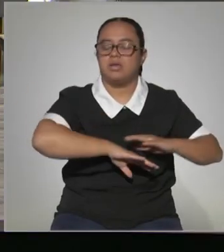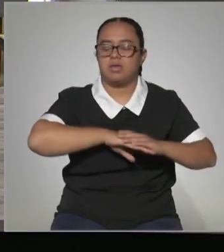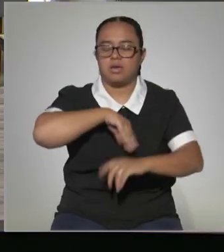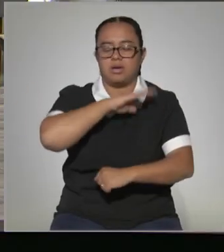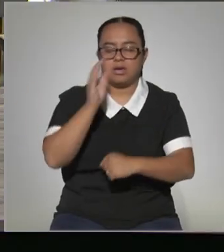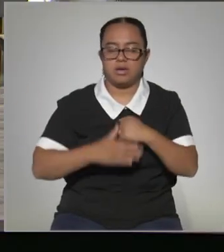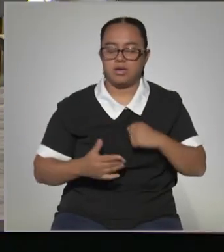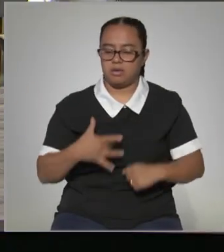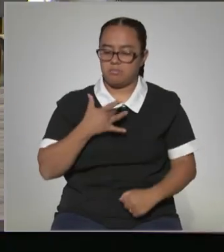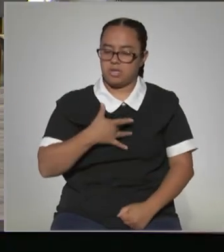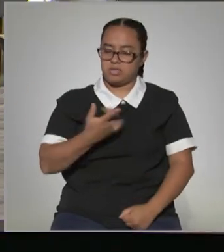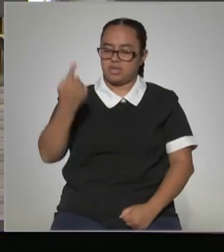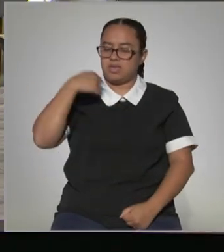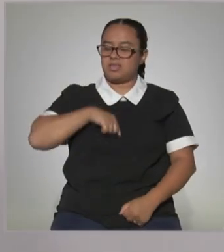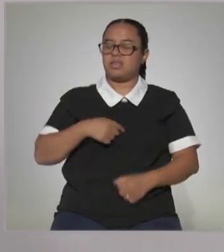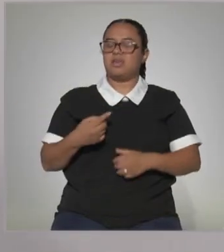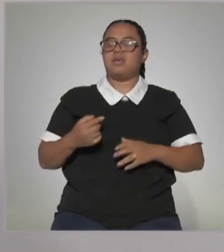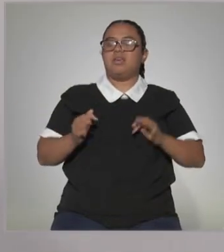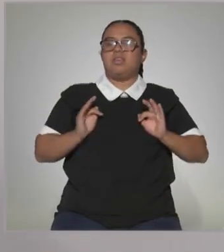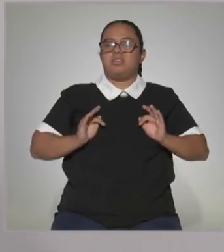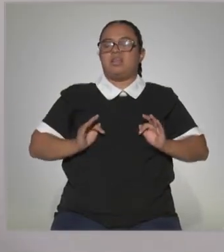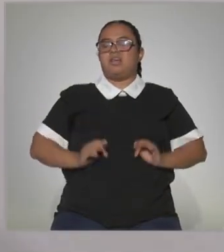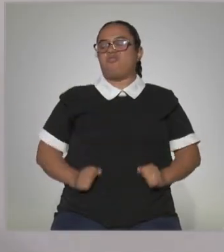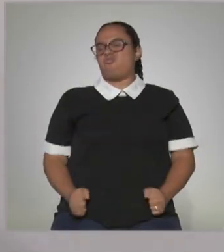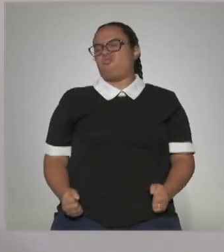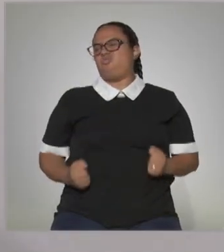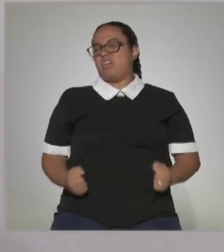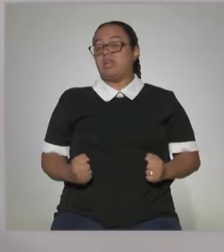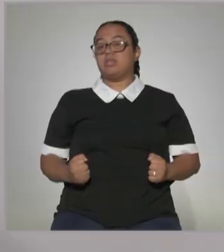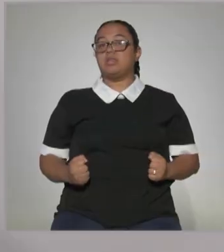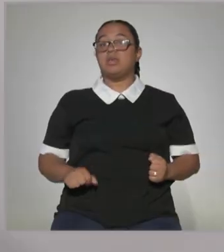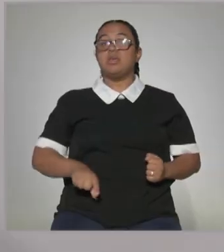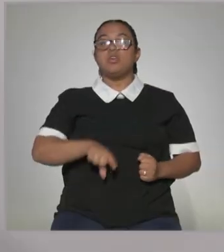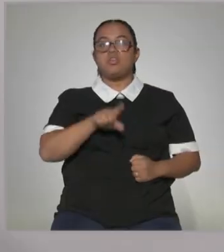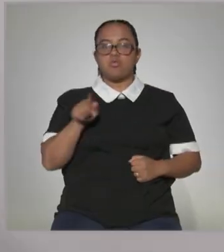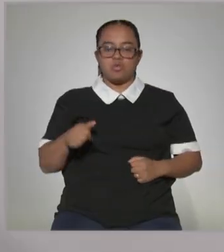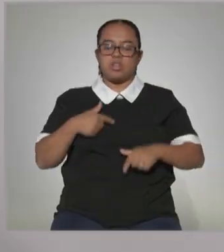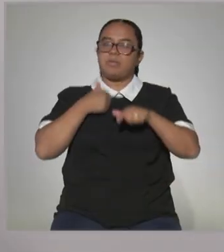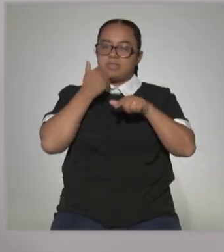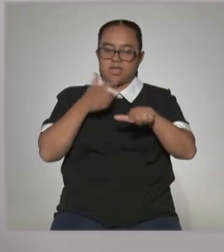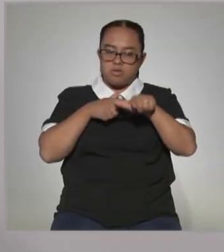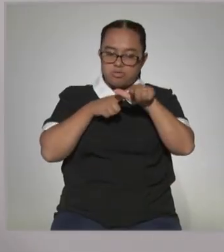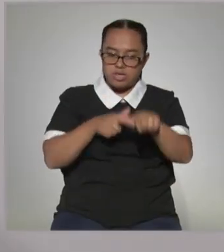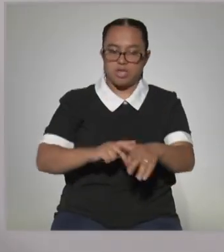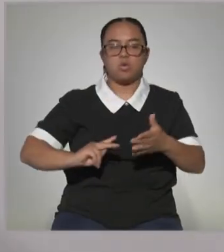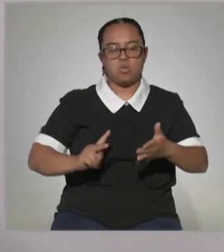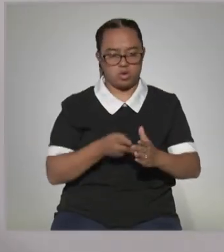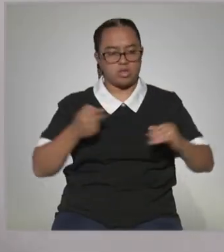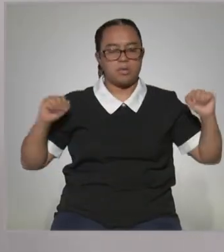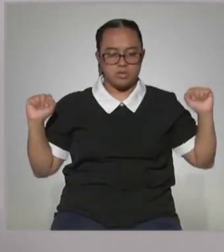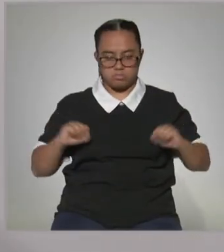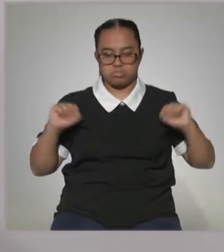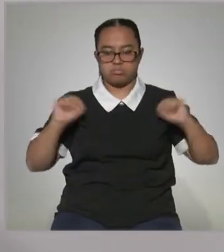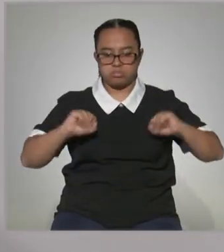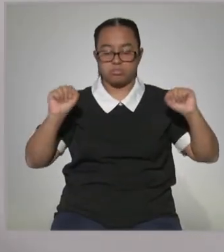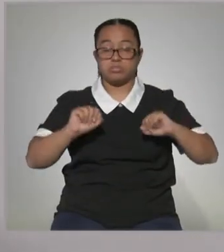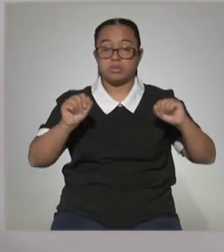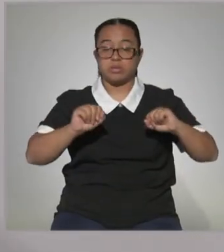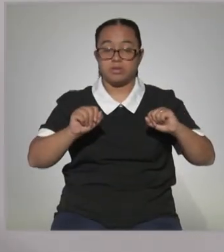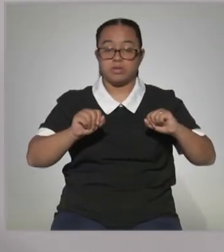de empoderamiento. Entonces, quiero volver a sentir eso y quiero volver a correr, y no